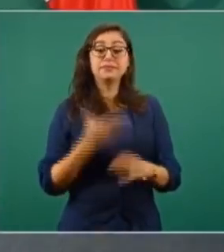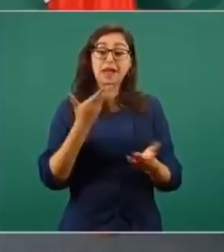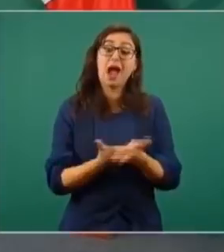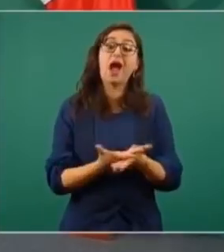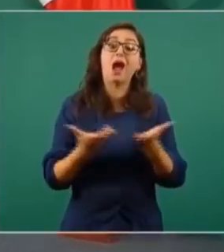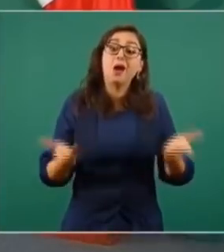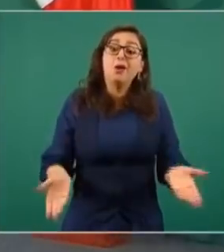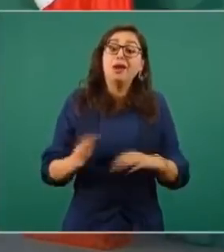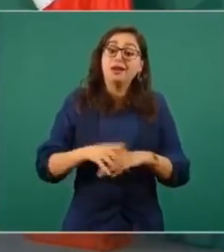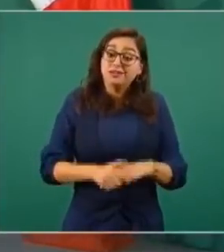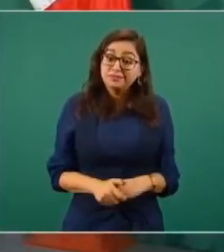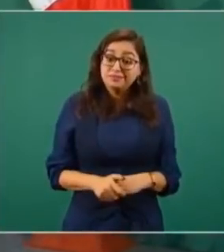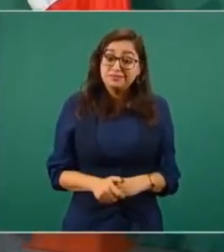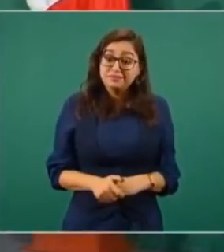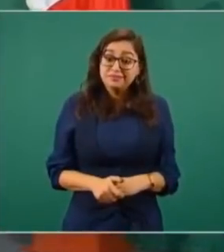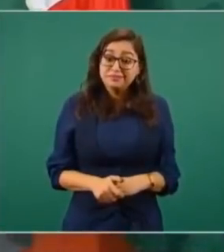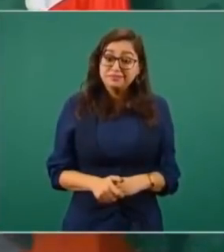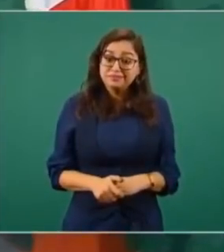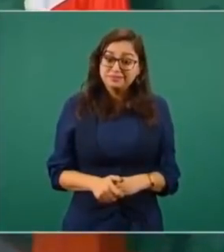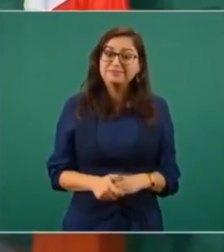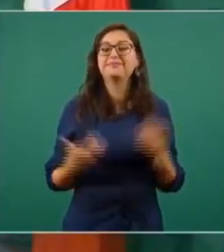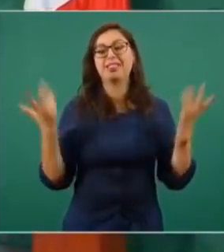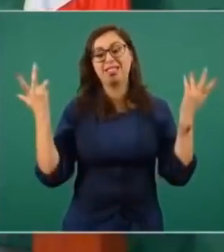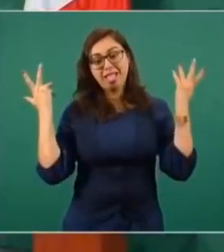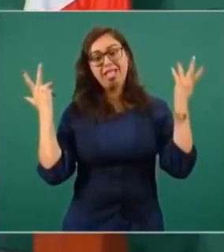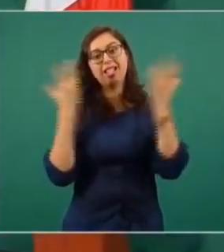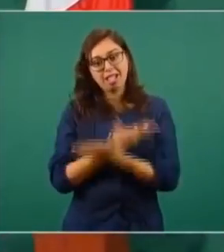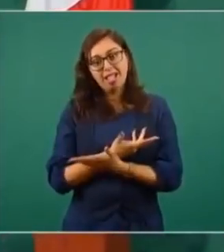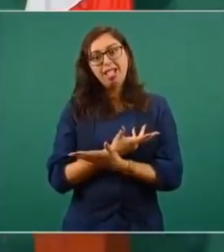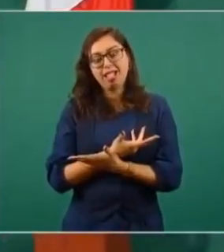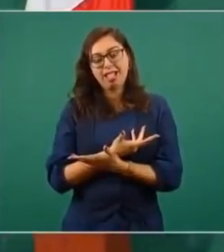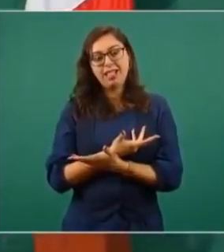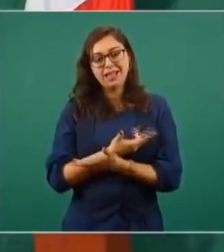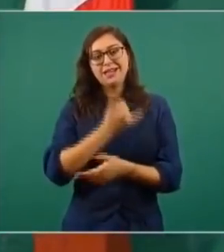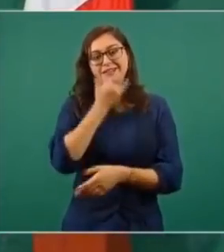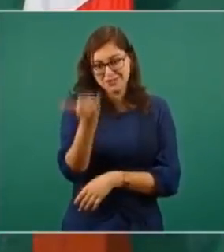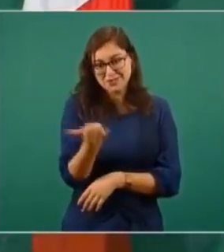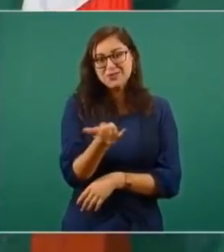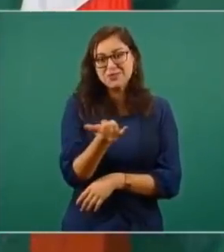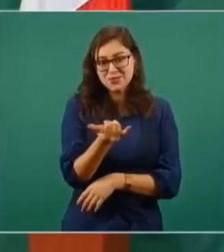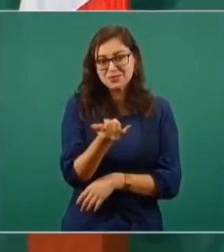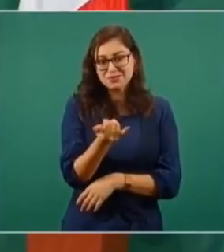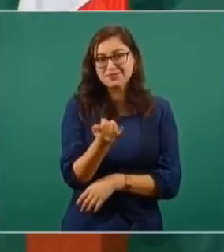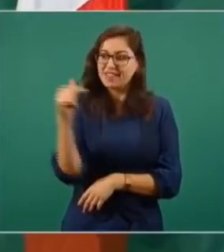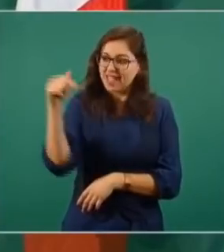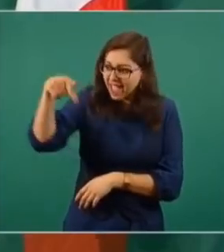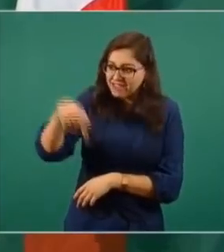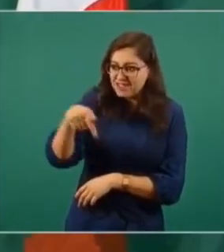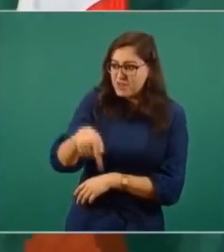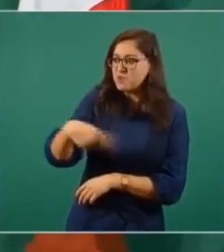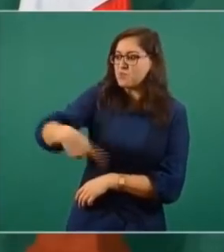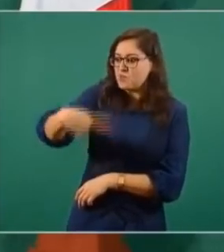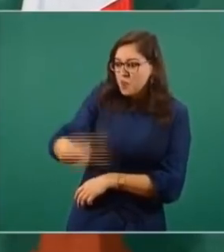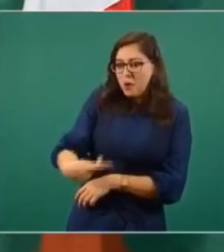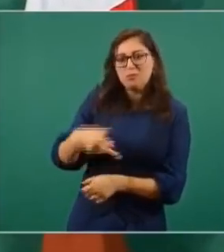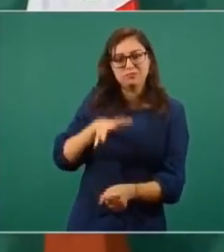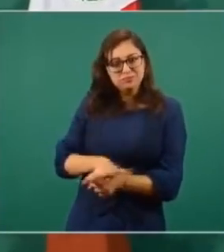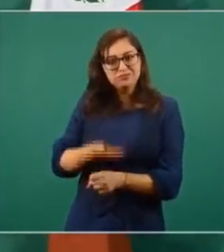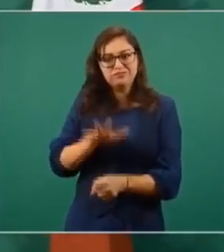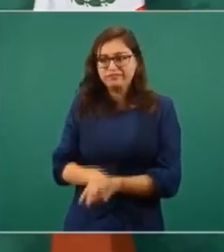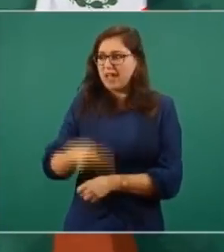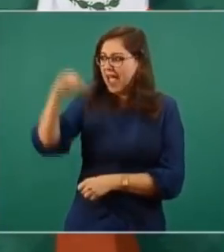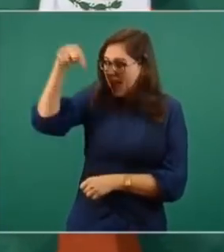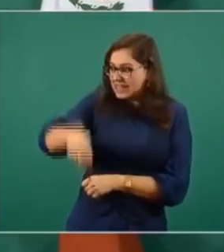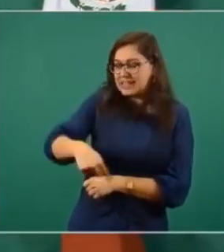estamos sintiendo de que debemos de procurar ser autosuficientes. Es lo mismo con